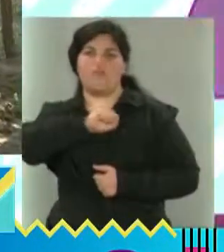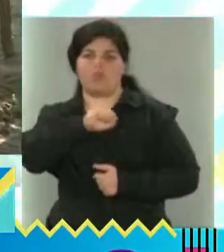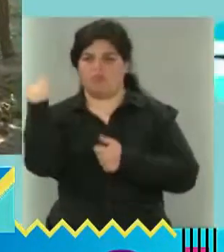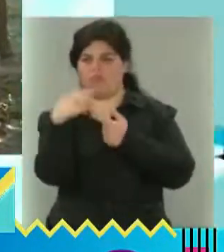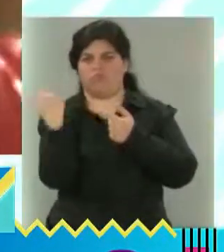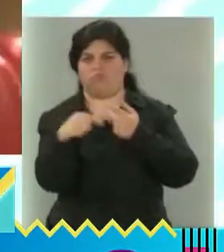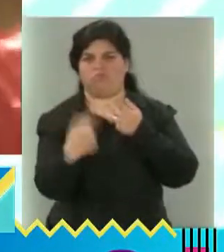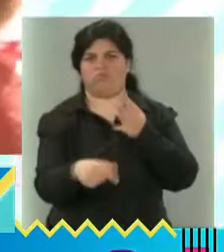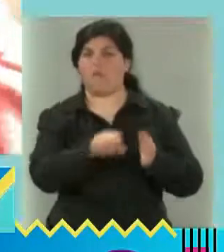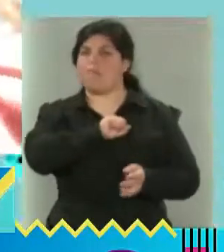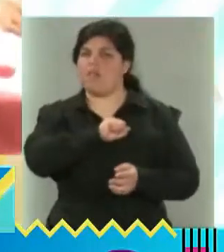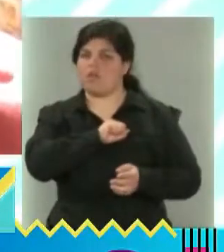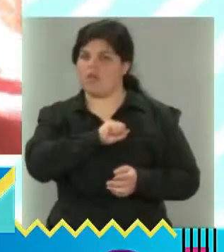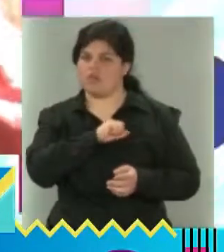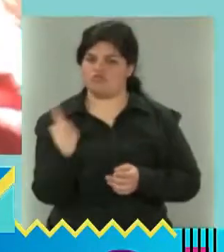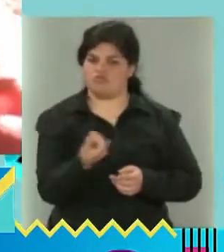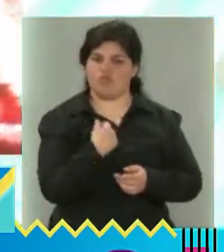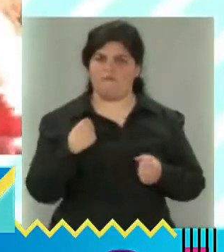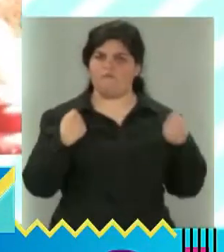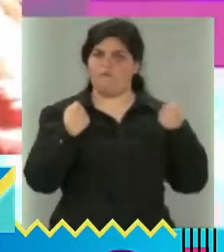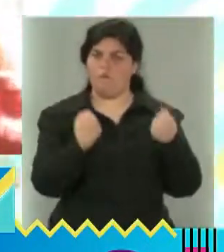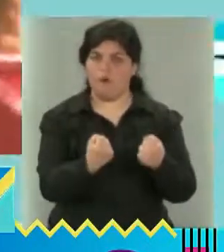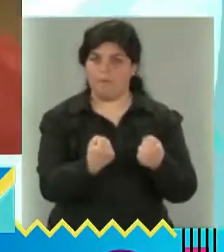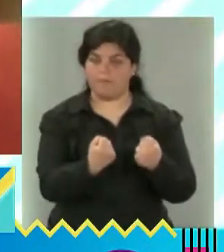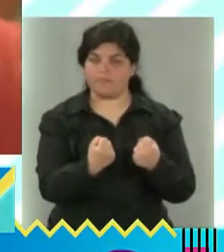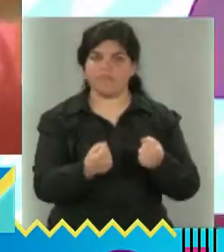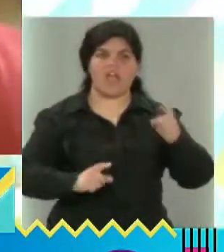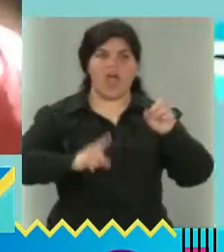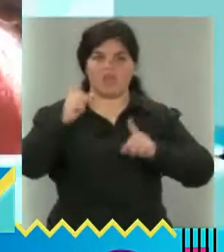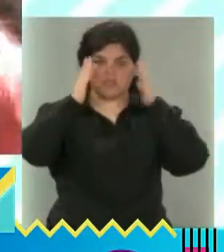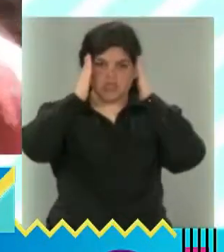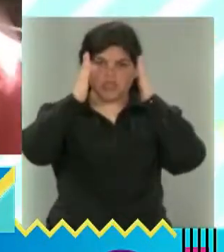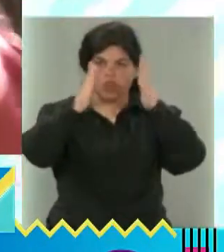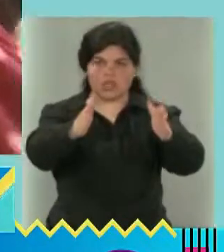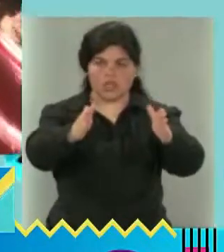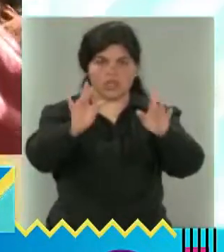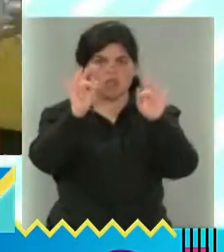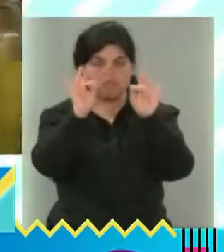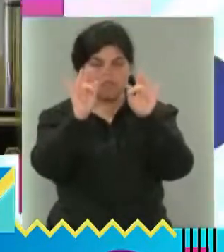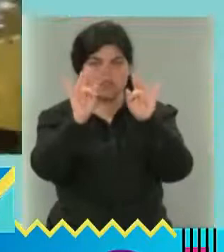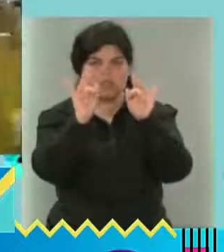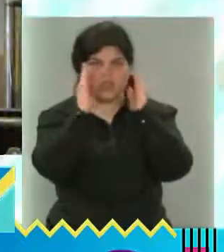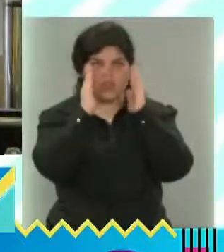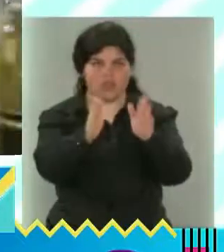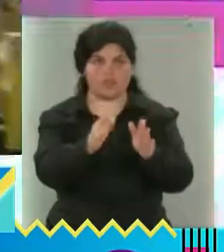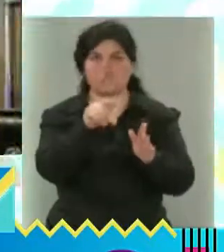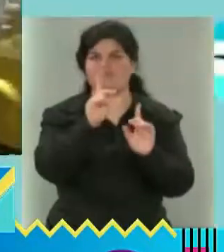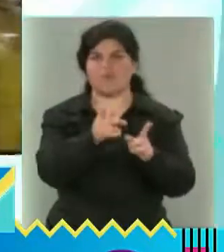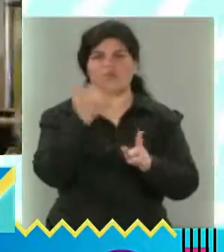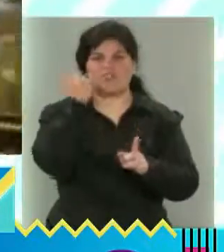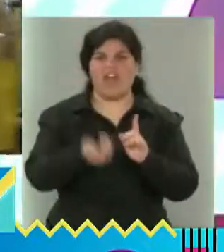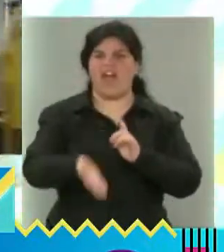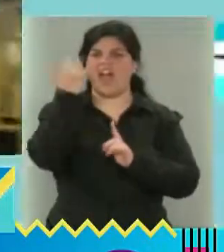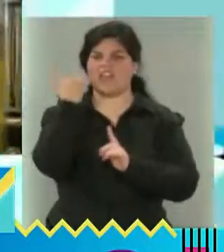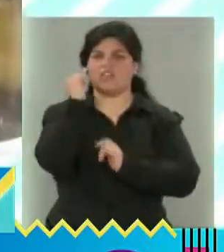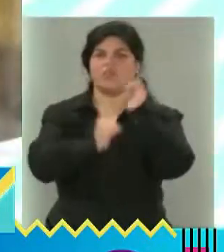por ahí nos cuesta a nosotros ver ese horizonte, hay que estar atentos a dar esos golpes de timón, que es lo que yo decía un poco más temprano, que por